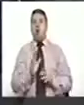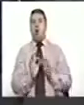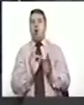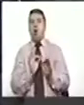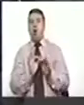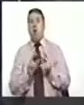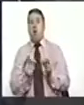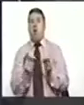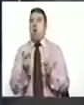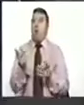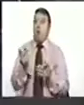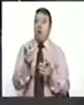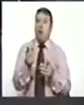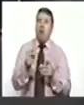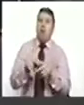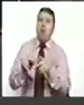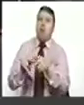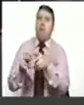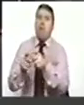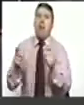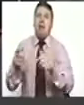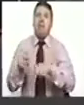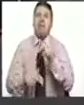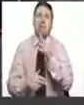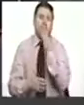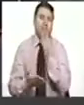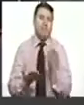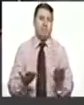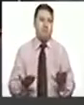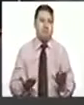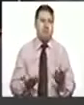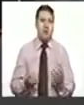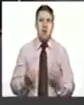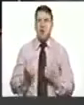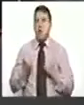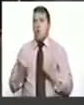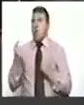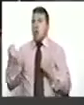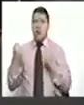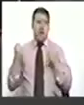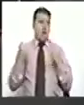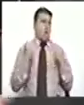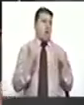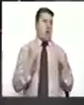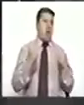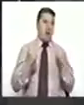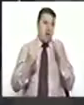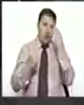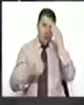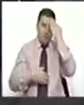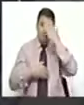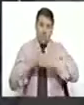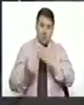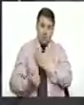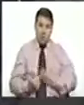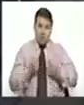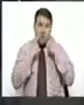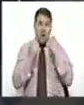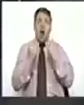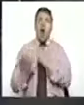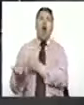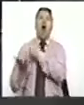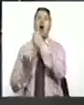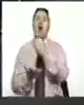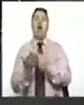partidas iniciales, no los ampliaron y solamente afanados ahora, en el momento final del gobierno,